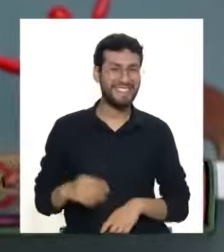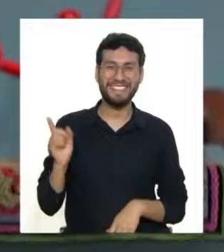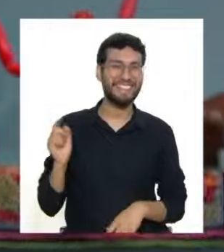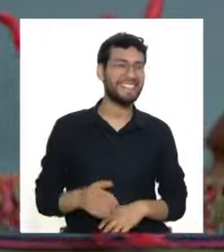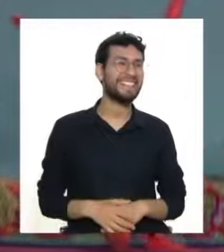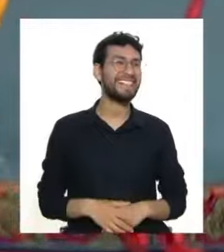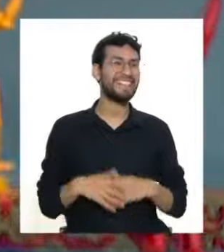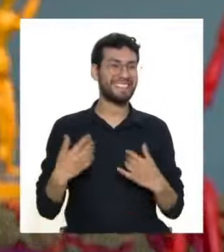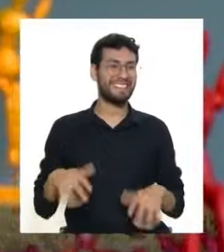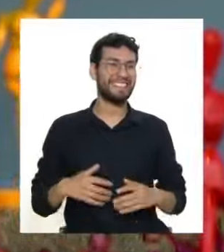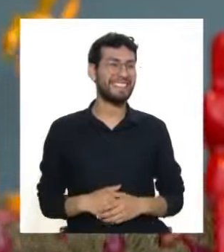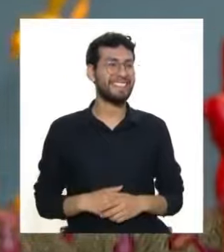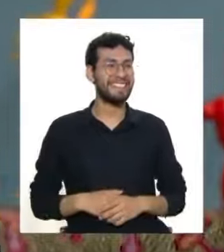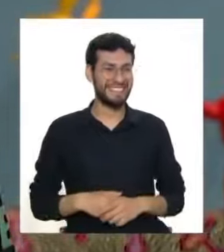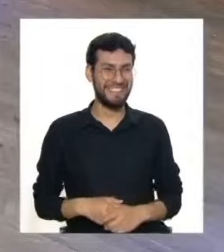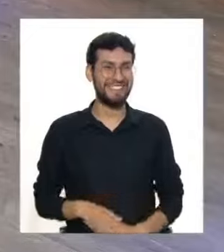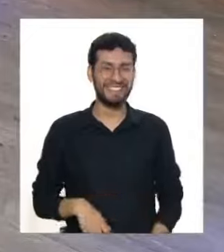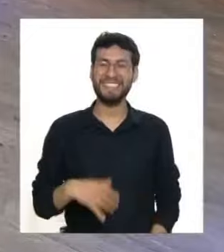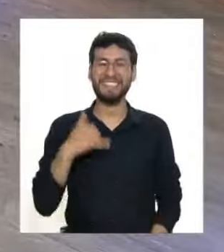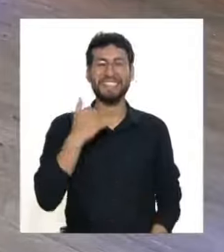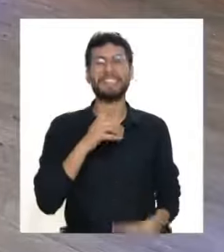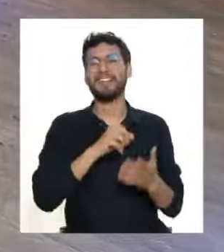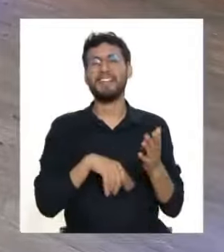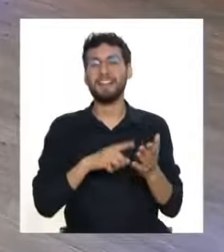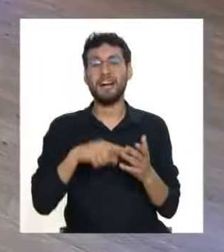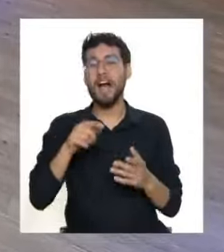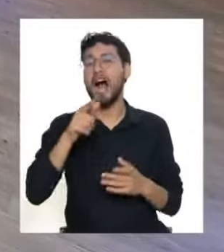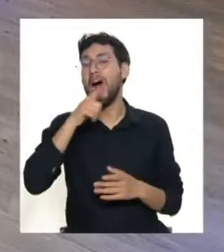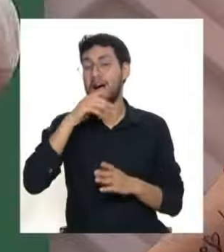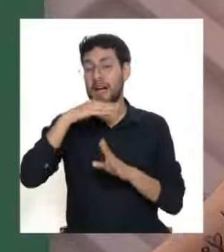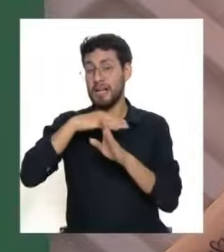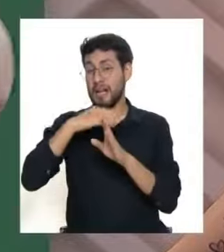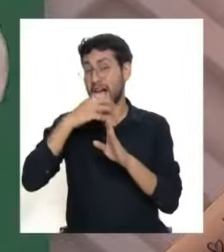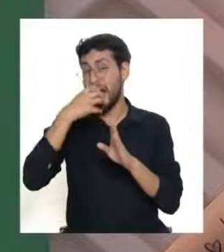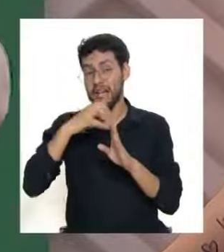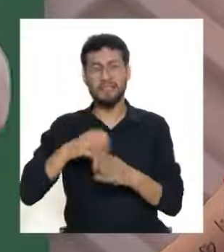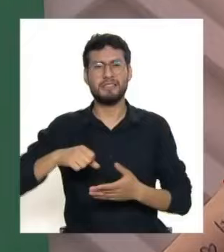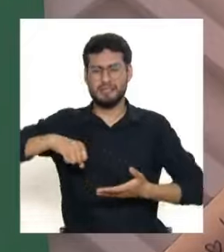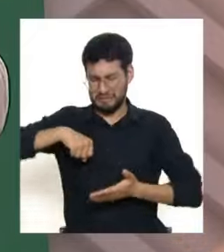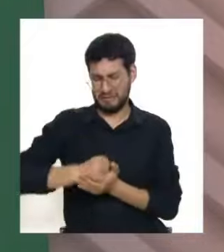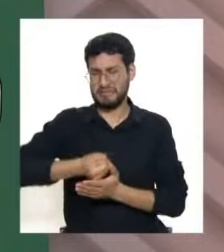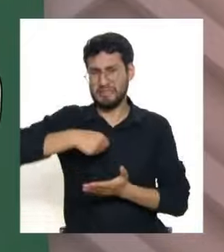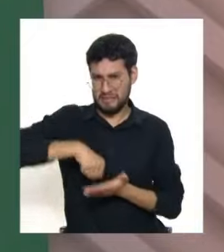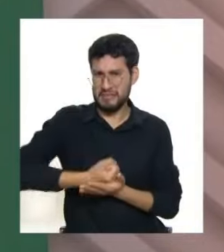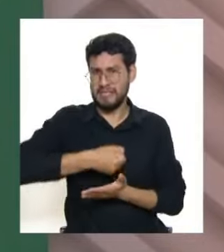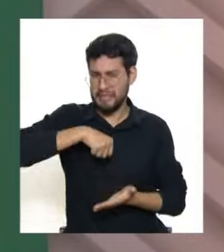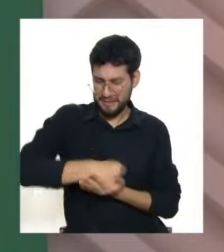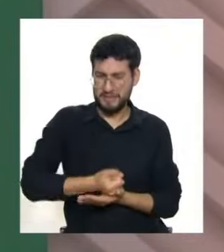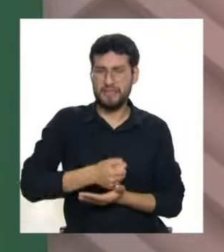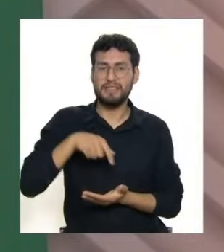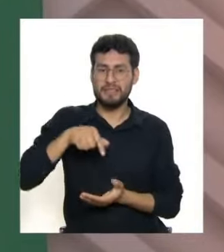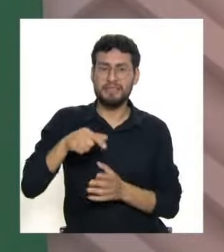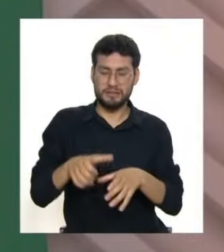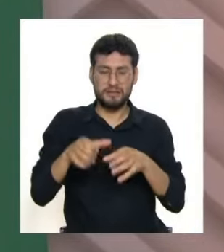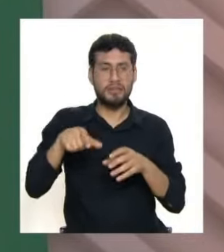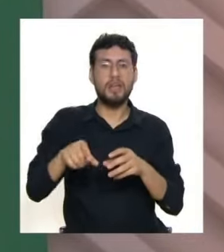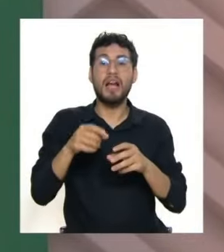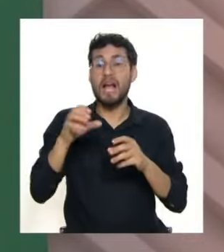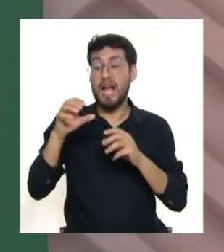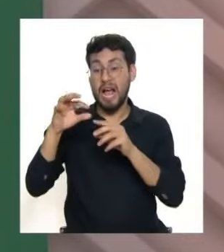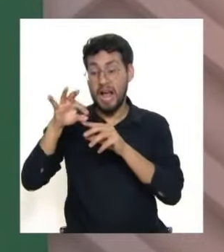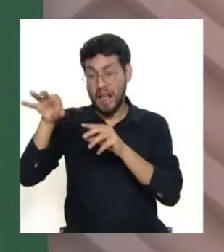lo que vamos a hacer es agarrar el camu camu, ponerlo en agua tibia caliente y aplastarlo con un mortero. De esta manera se separa